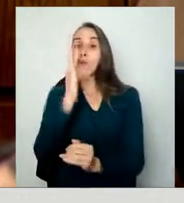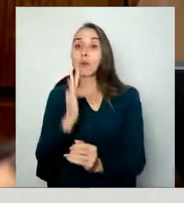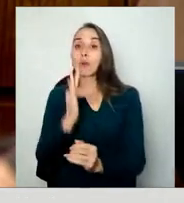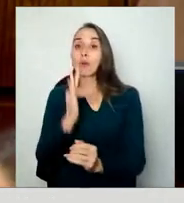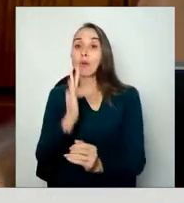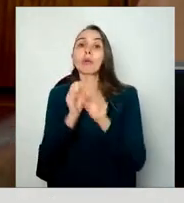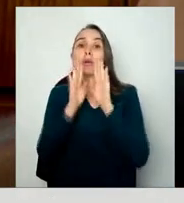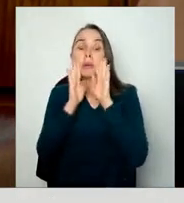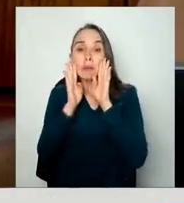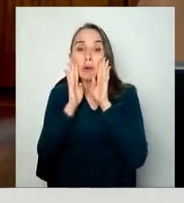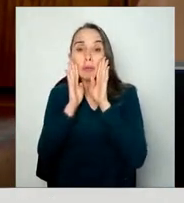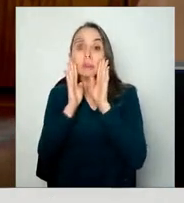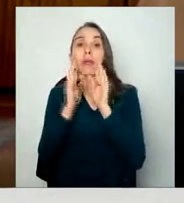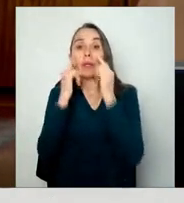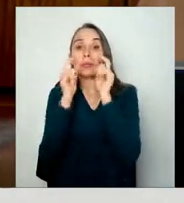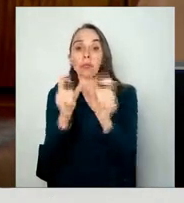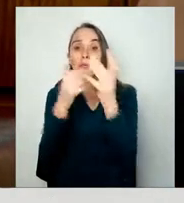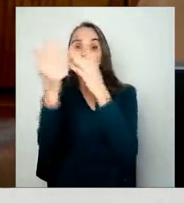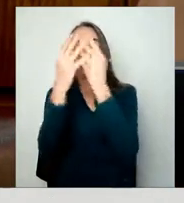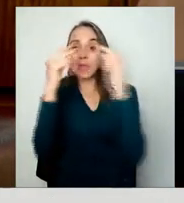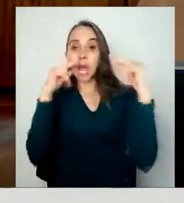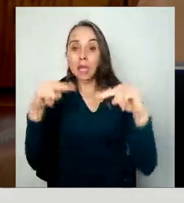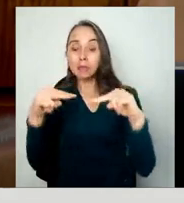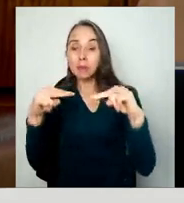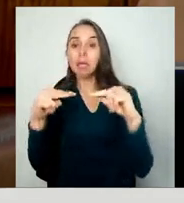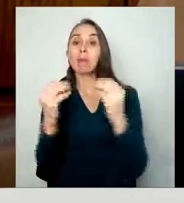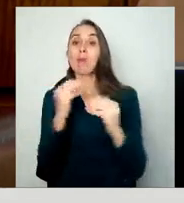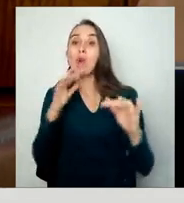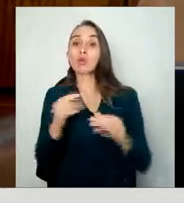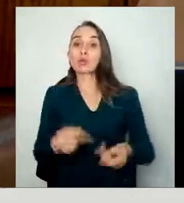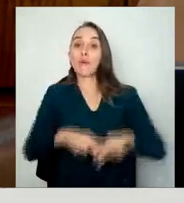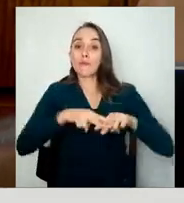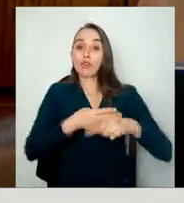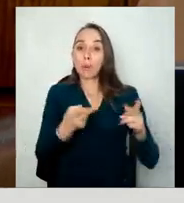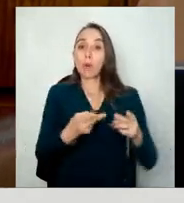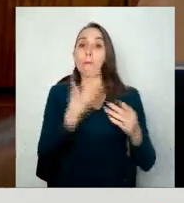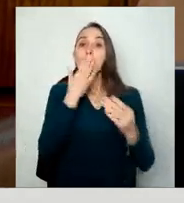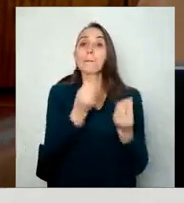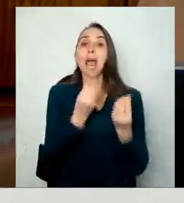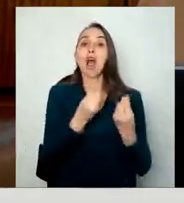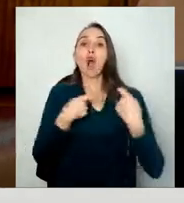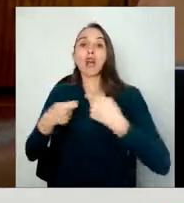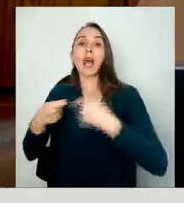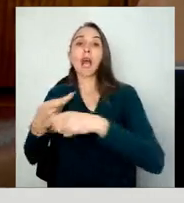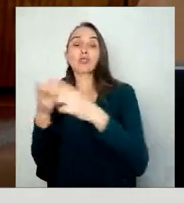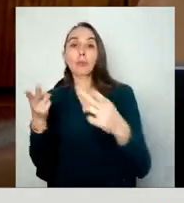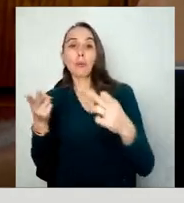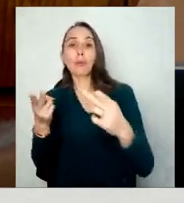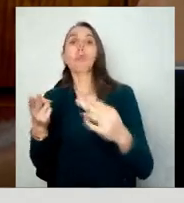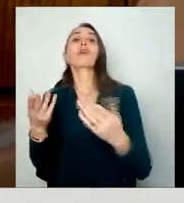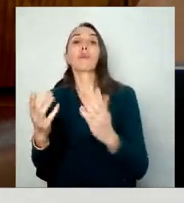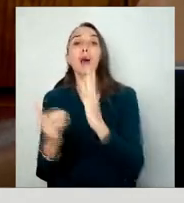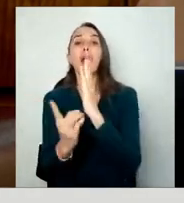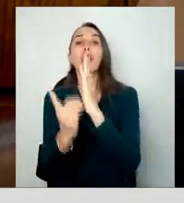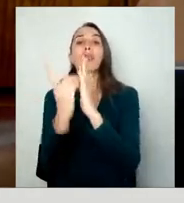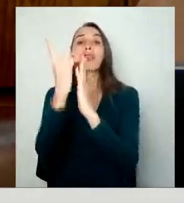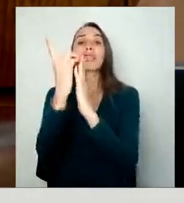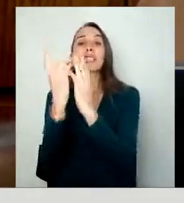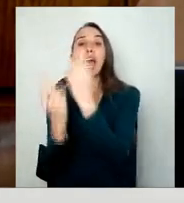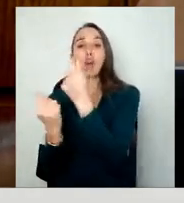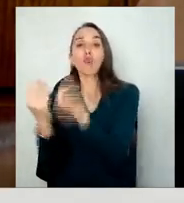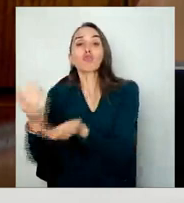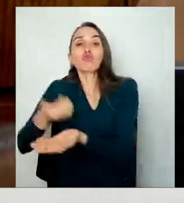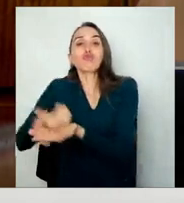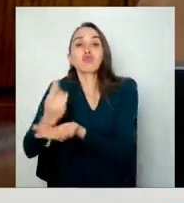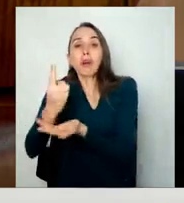eficiencia y la inclusión tiene el potencial de mejorar la calidad del gasto público y de impulsar el desarrollo económico local sin embargo será